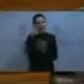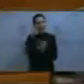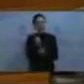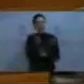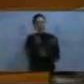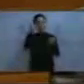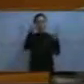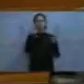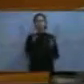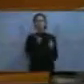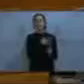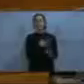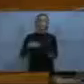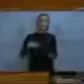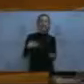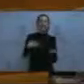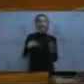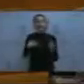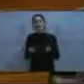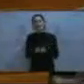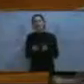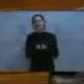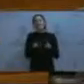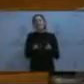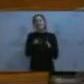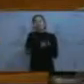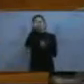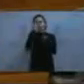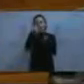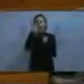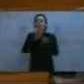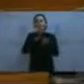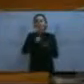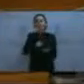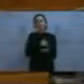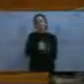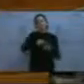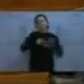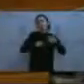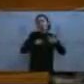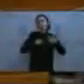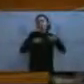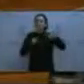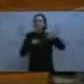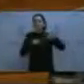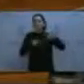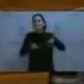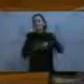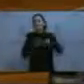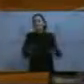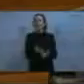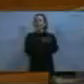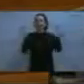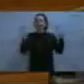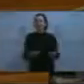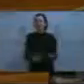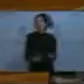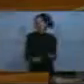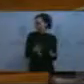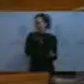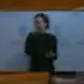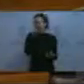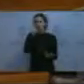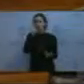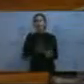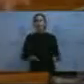simplemente en el contenido de 2 o 3 materias con la lengua asturiana como lengua vehicular, como quitándole hierro al asunto, como diciendo que, bueno, son solamente